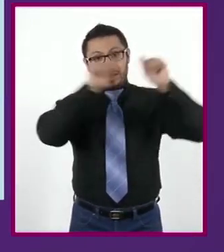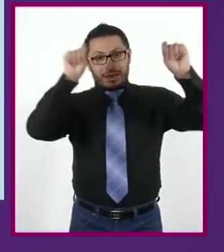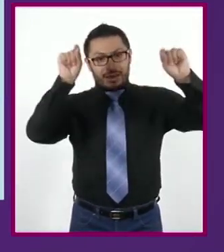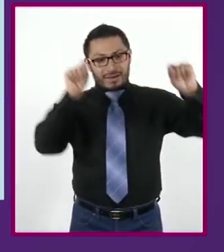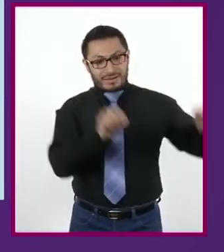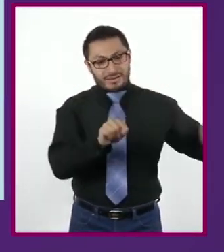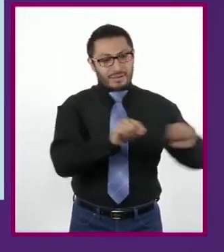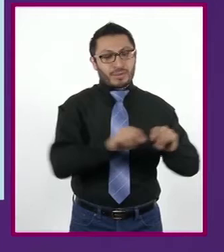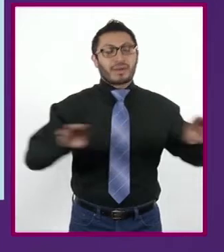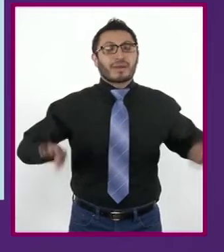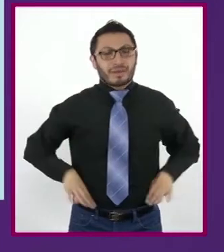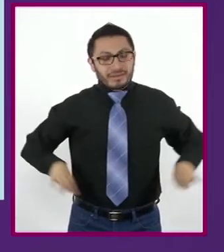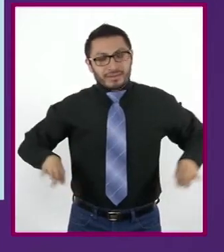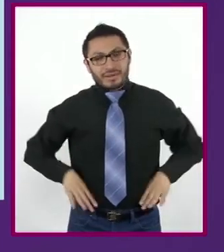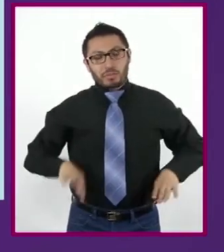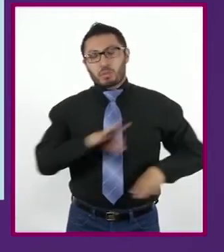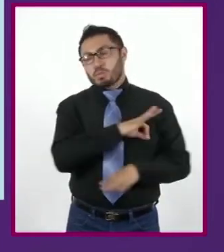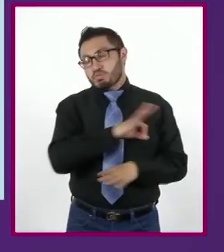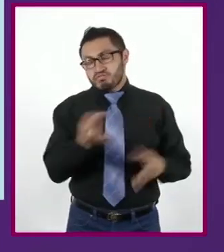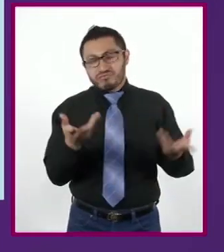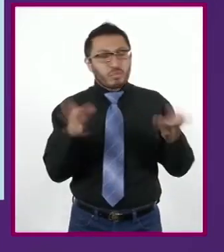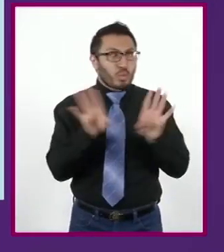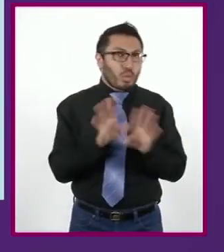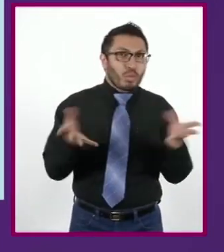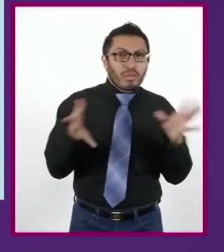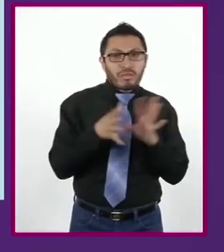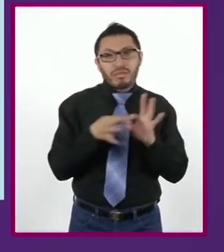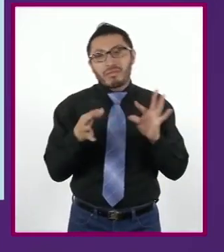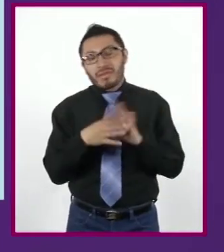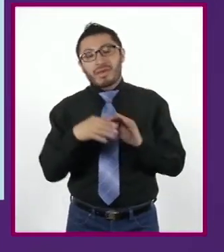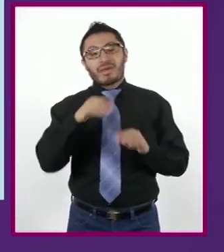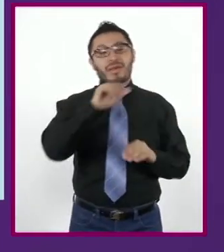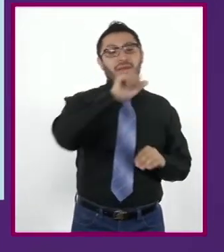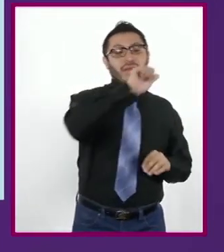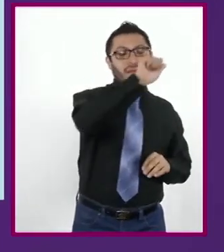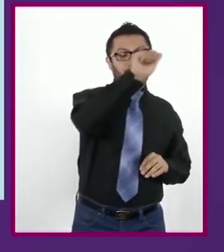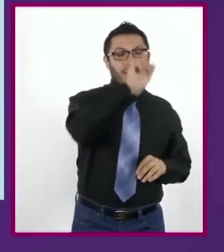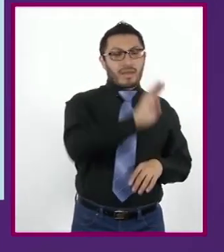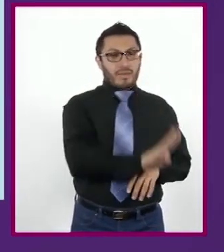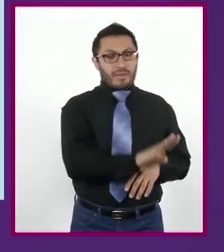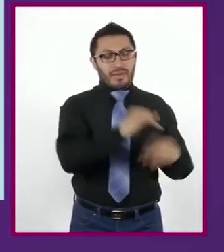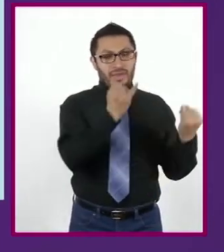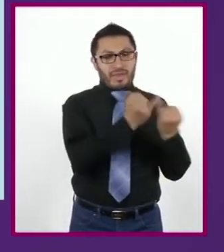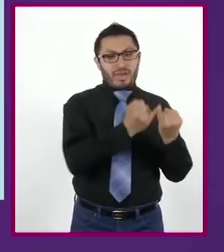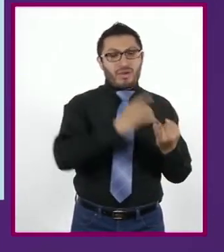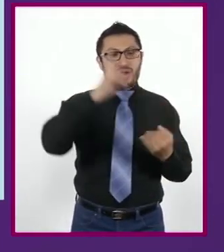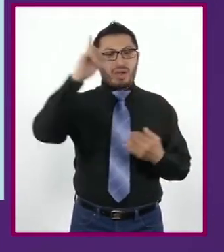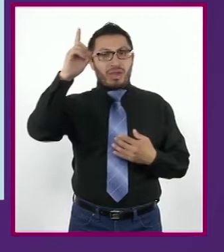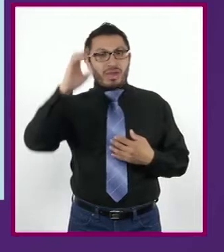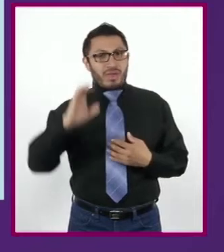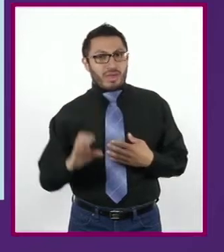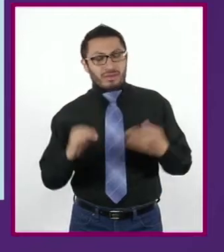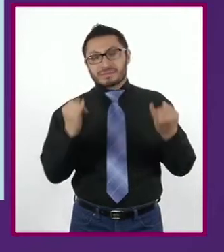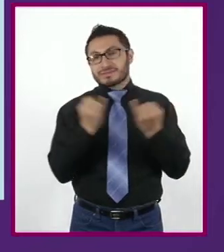puede determinar que AB es congruente con